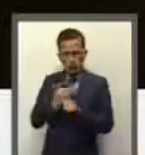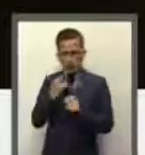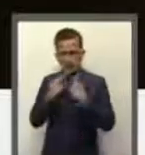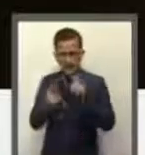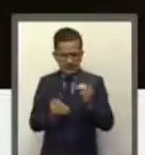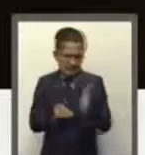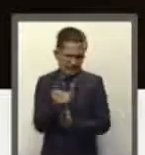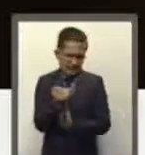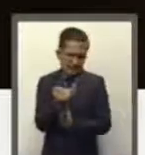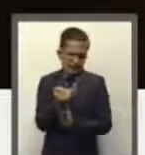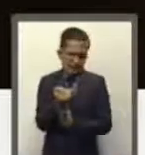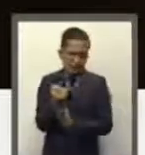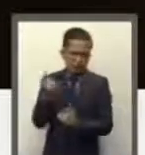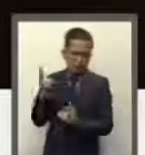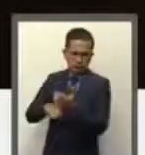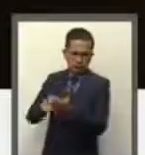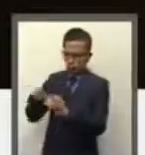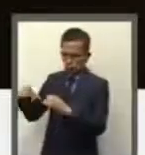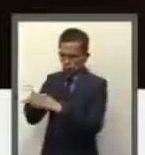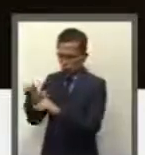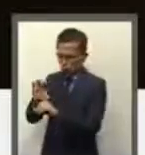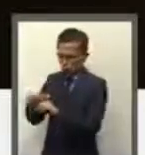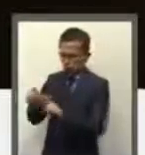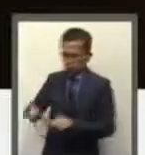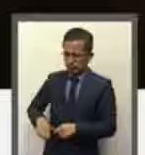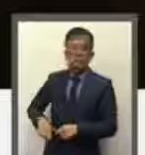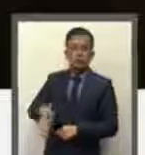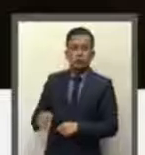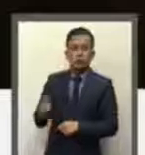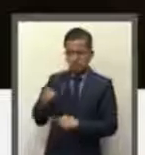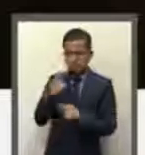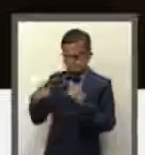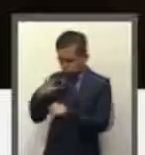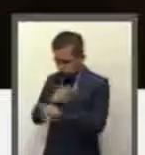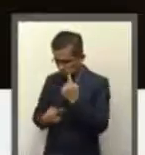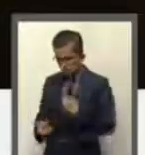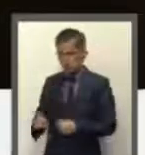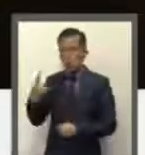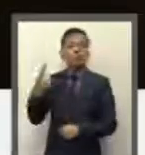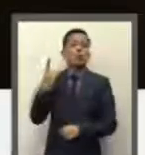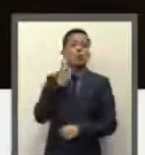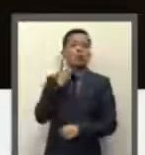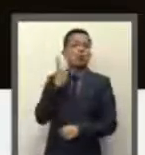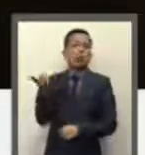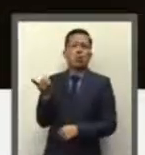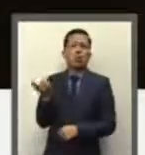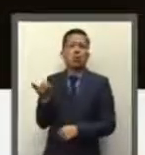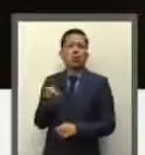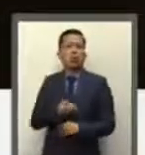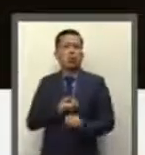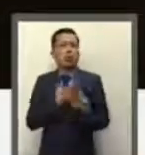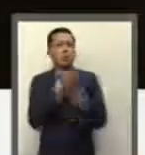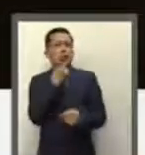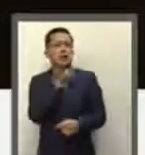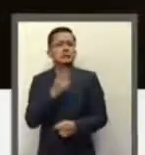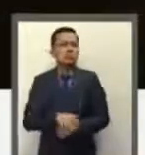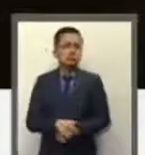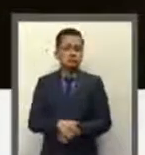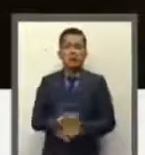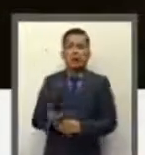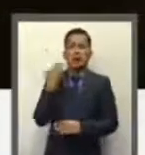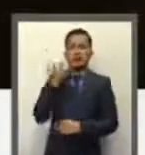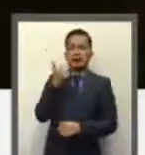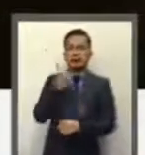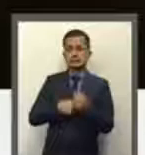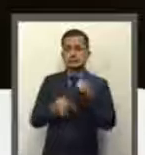la Comisión de Gobernación, un legislador expresó con mucha naturalidad que hace 6 años se